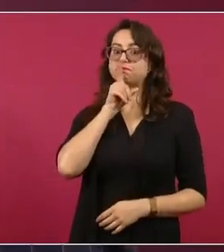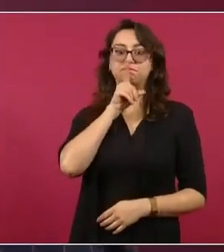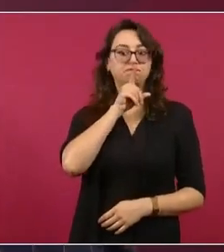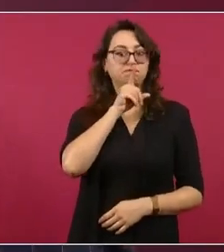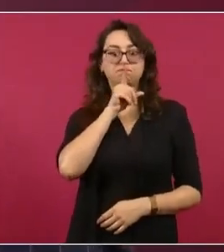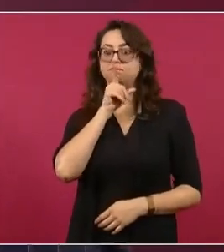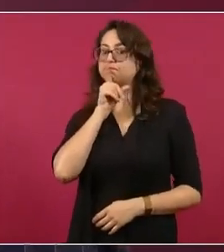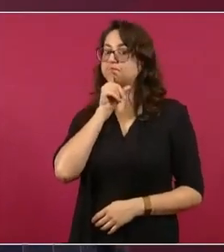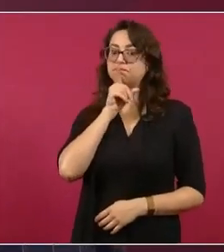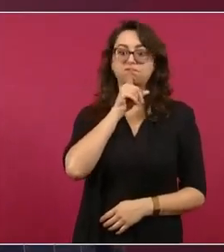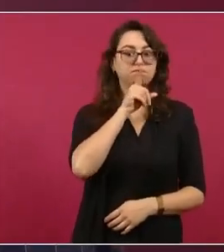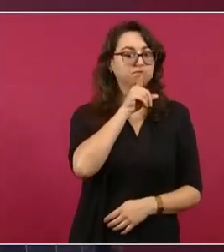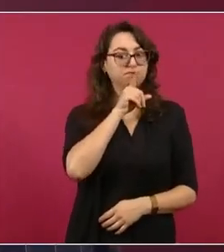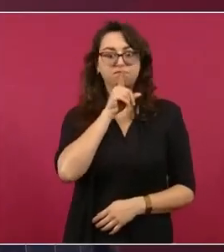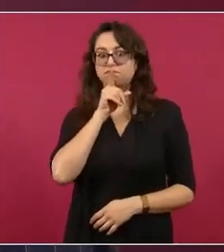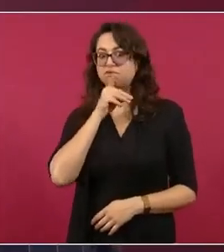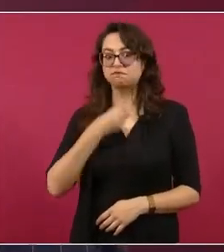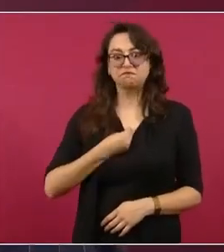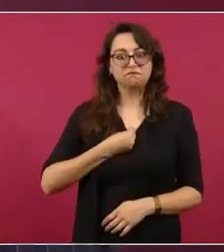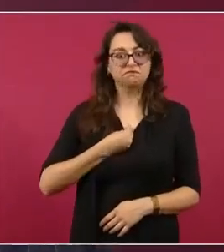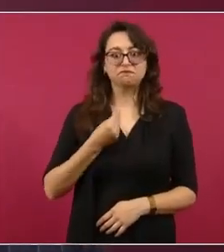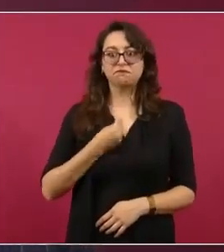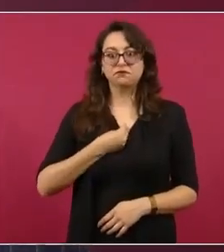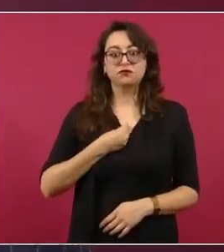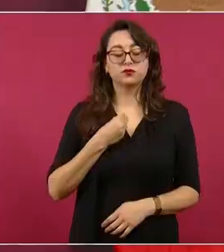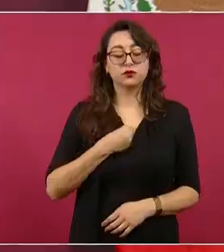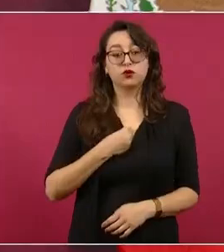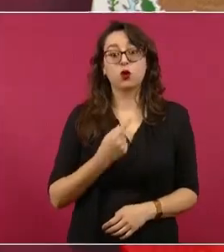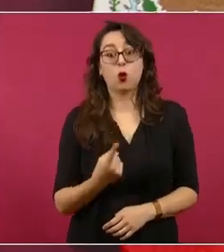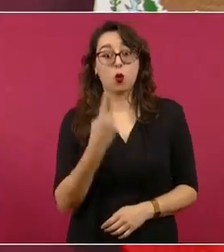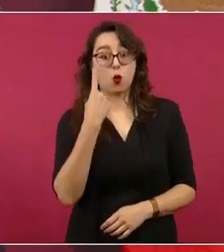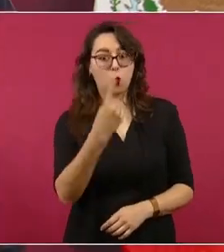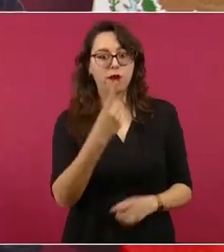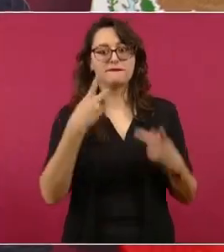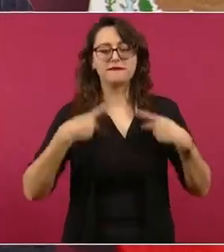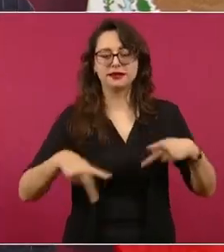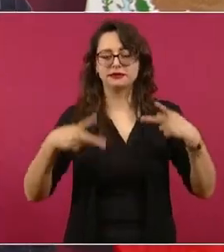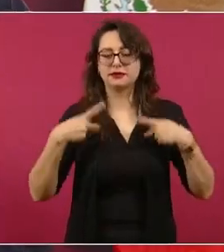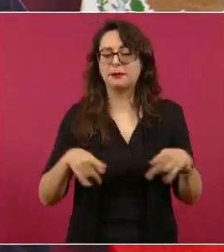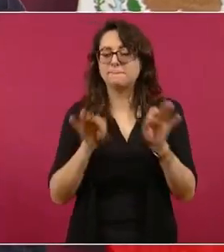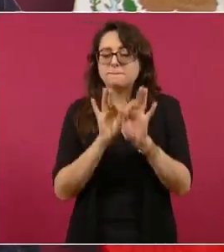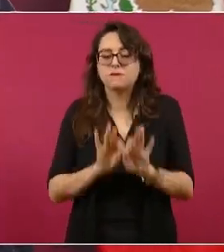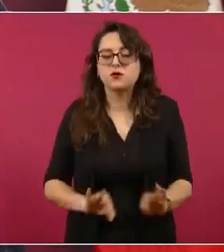Uno de los que participó está ya en Israel,